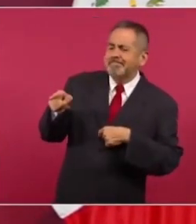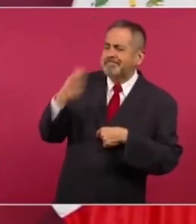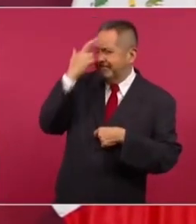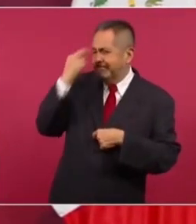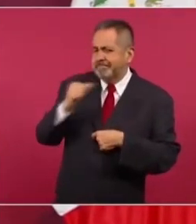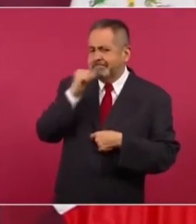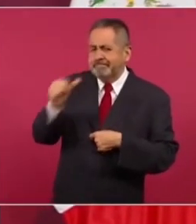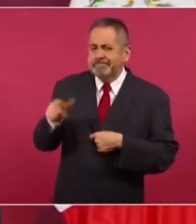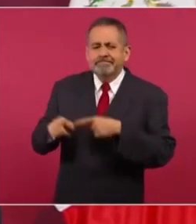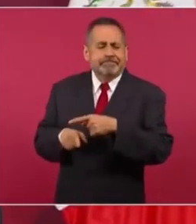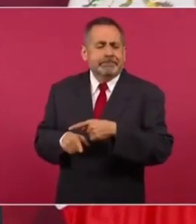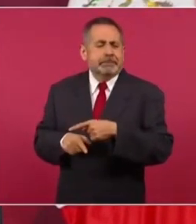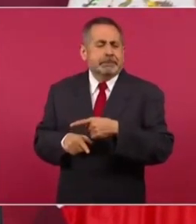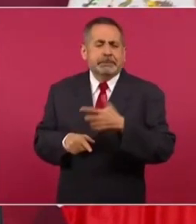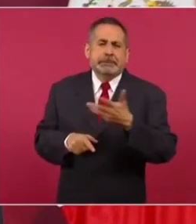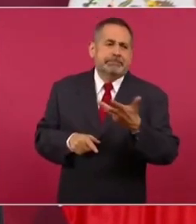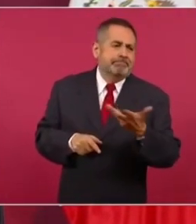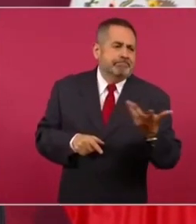porque